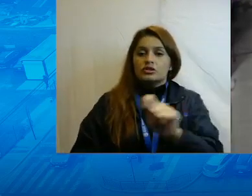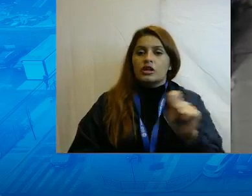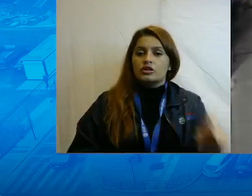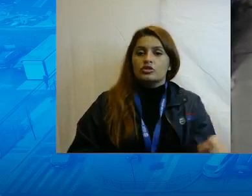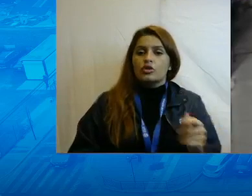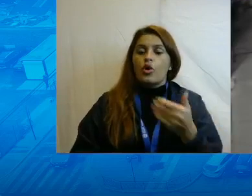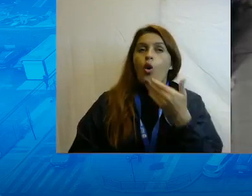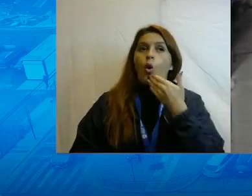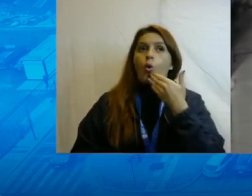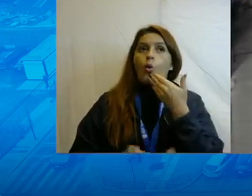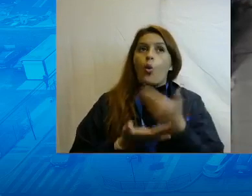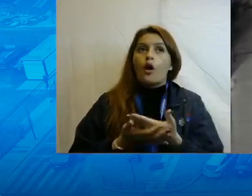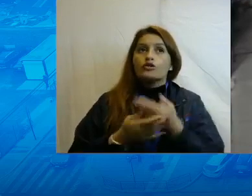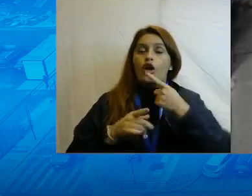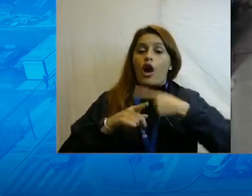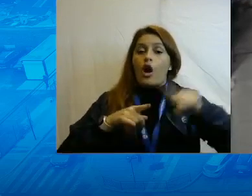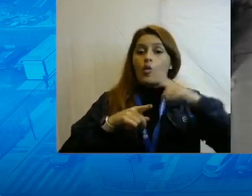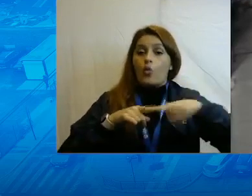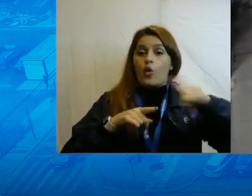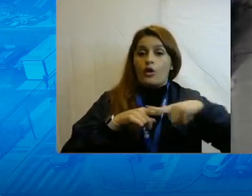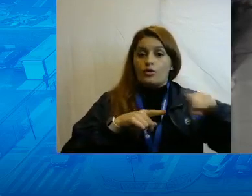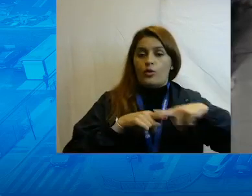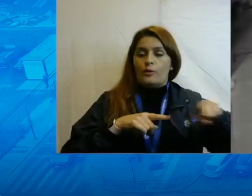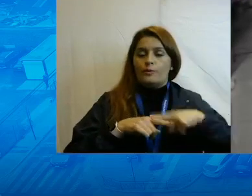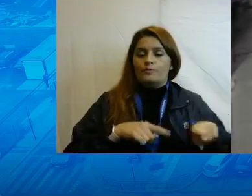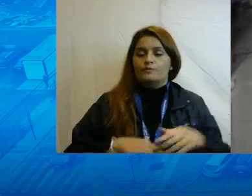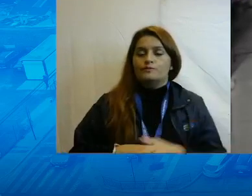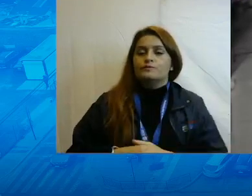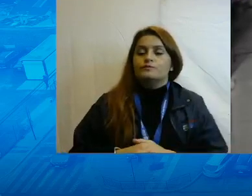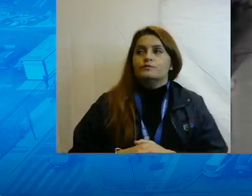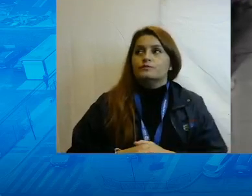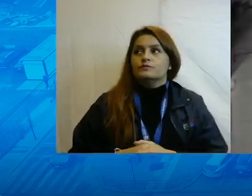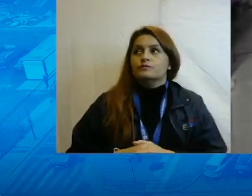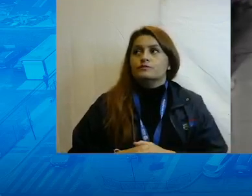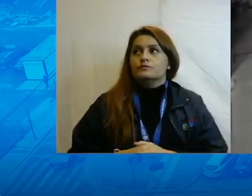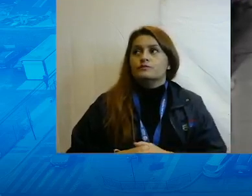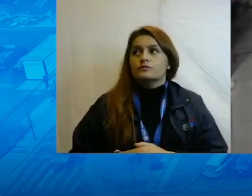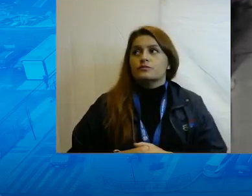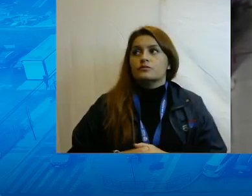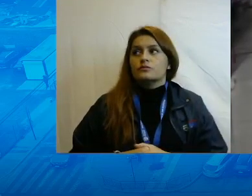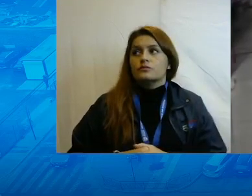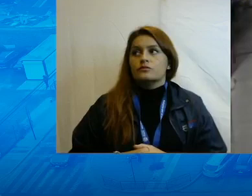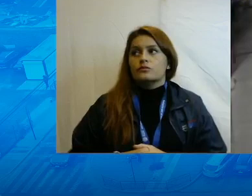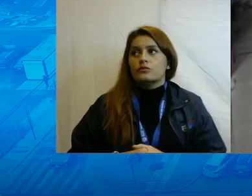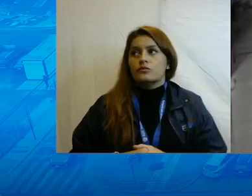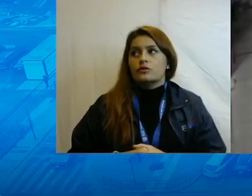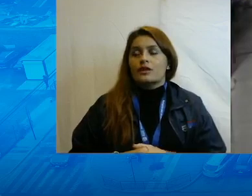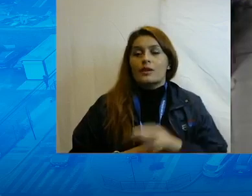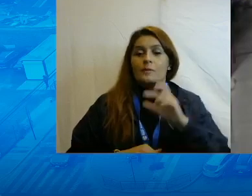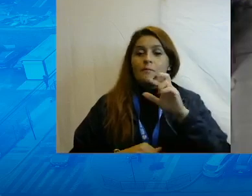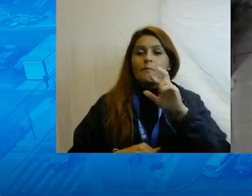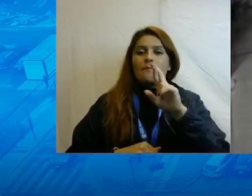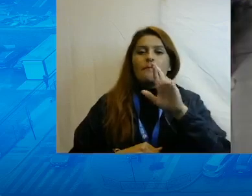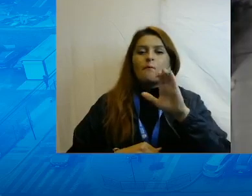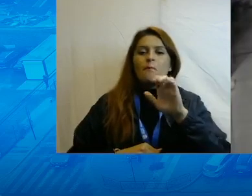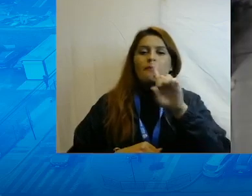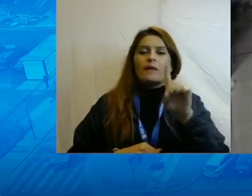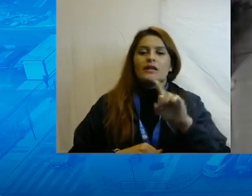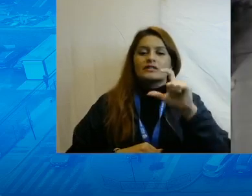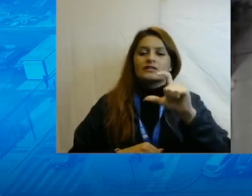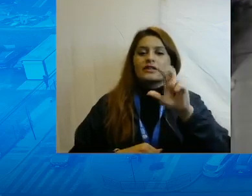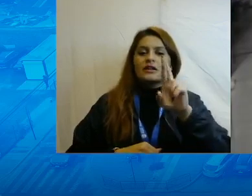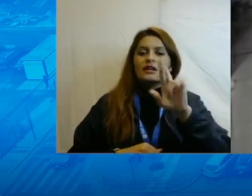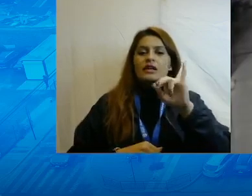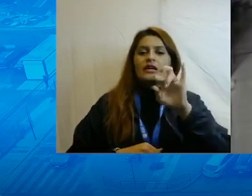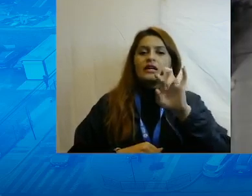caso de que se suscriba un convenio de pago según lo señalado. Con respecto a la prescripción, esta municipalidad